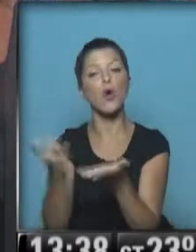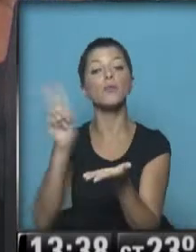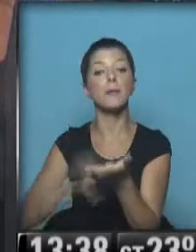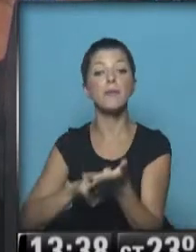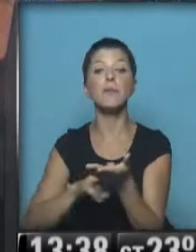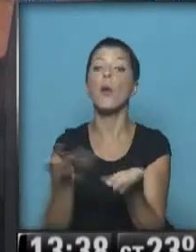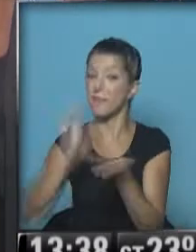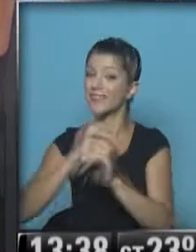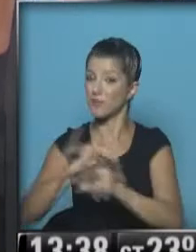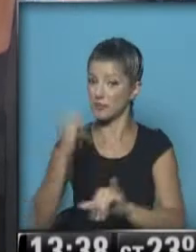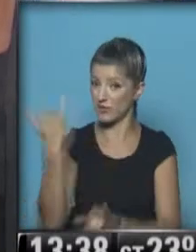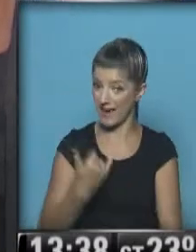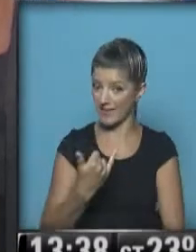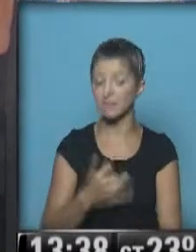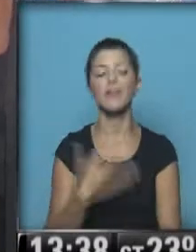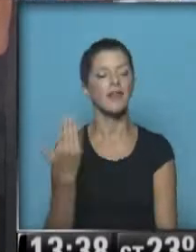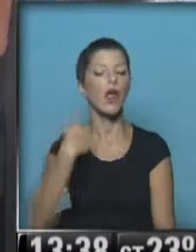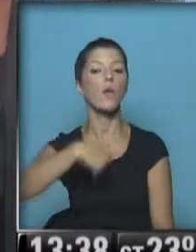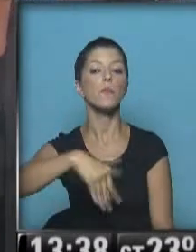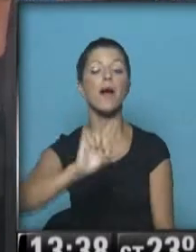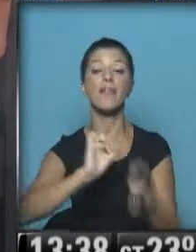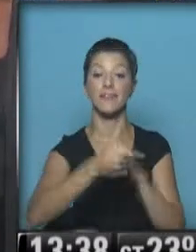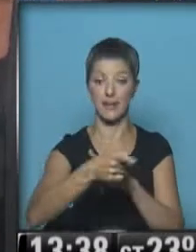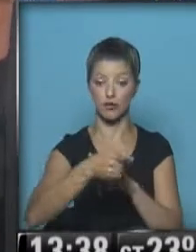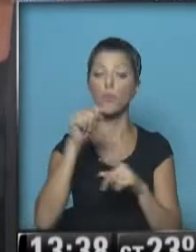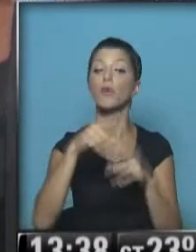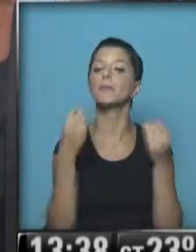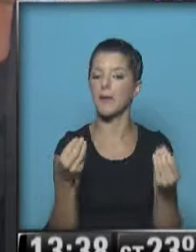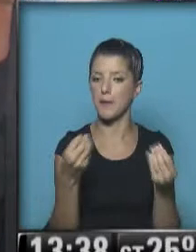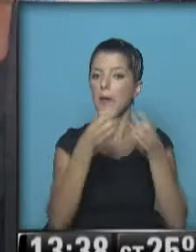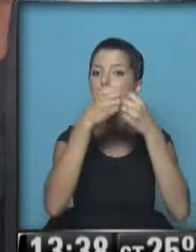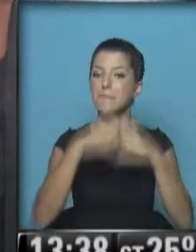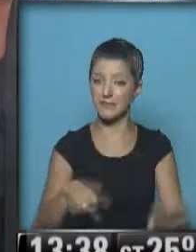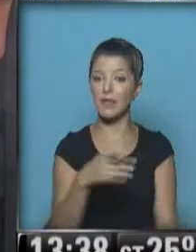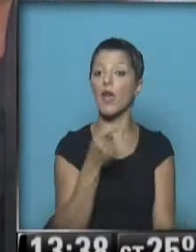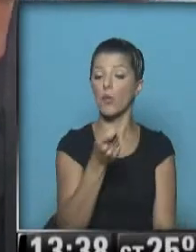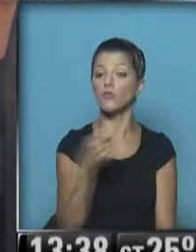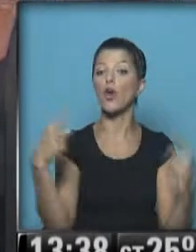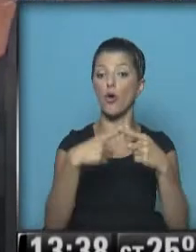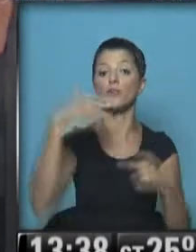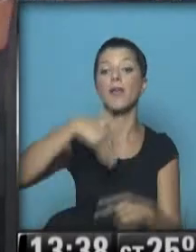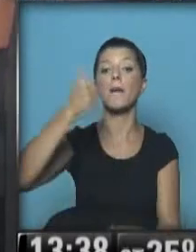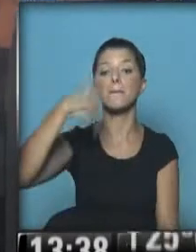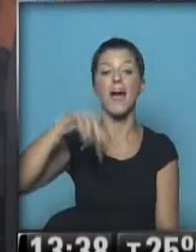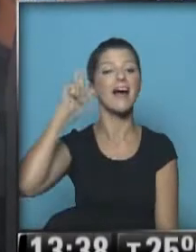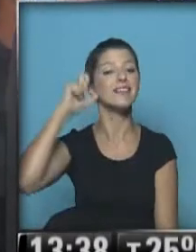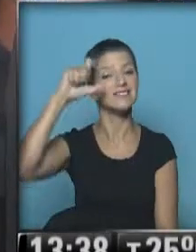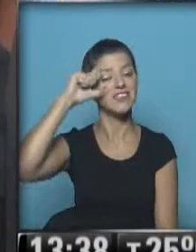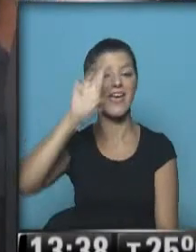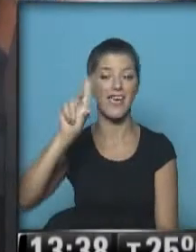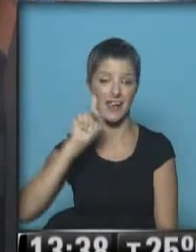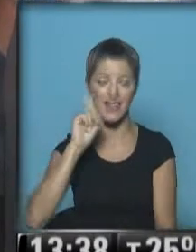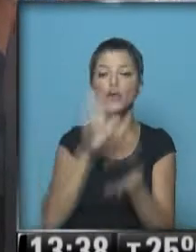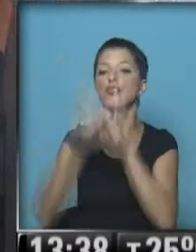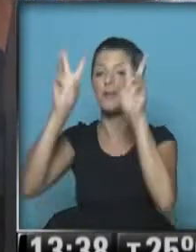pero hay más información. Claro. Estamos con el móvil en vivo porque comenzó el juicio a Jorge Mangieri por el asesinato de